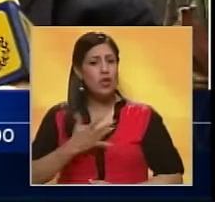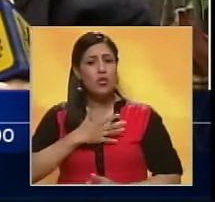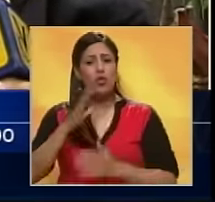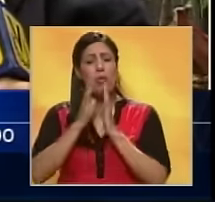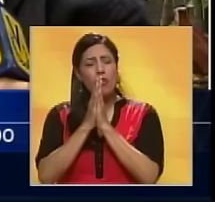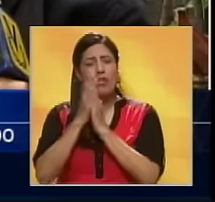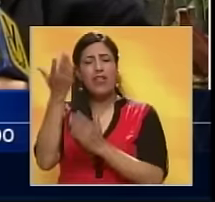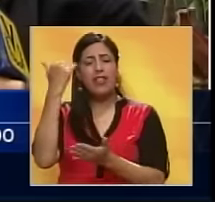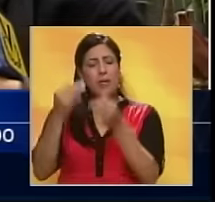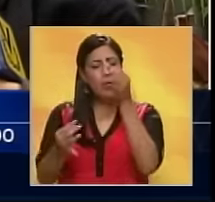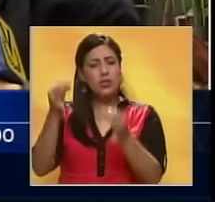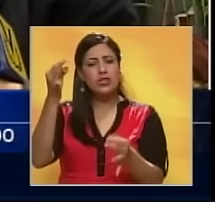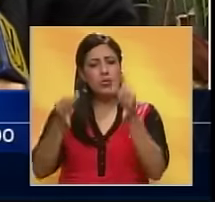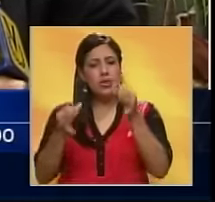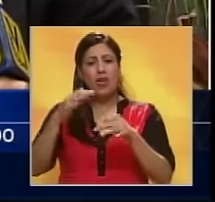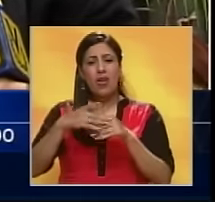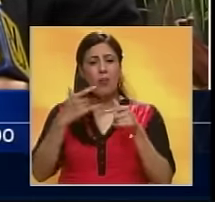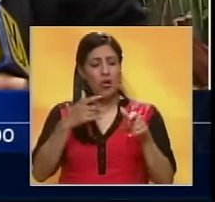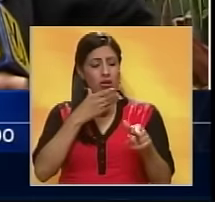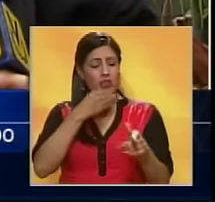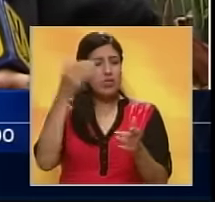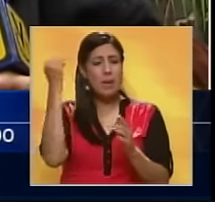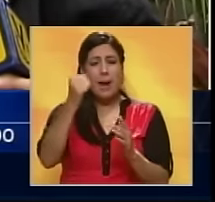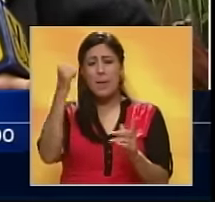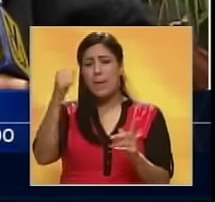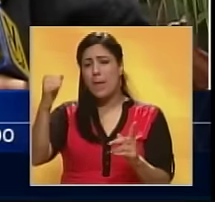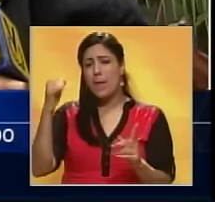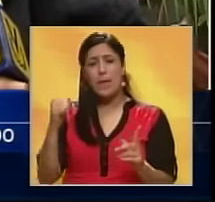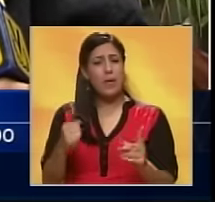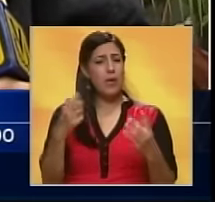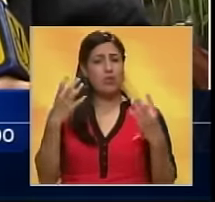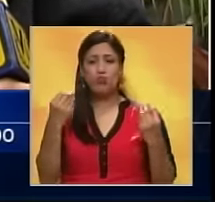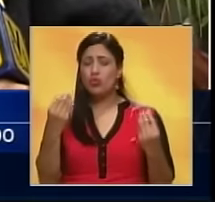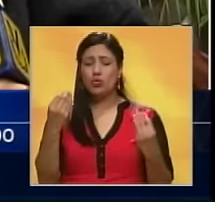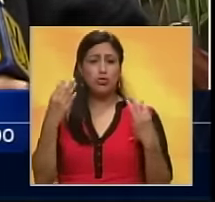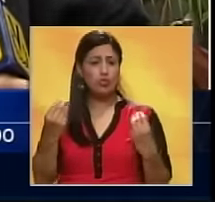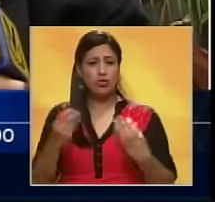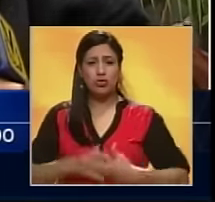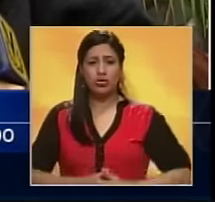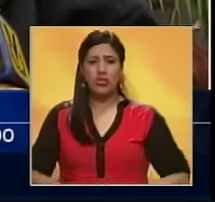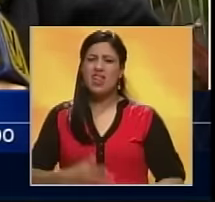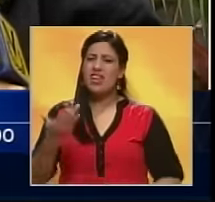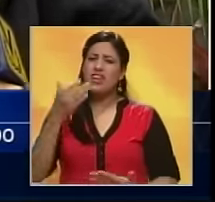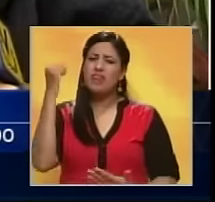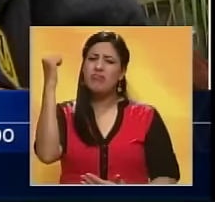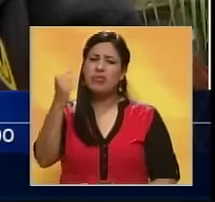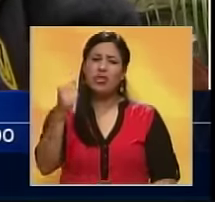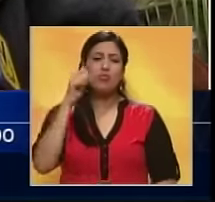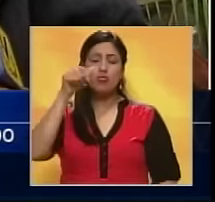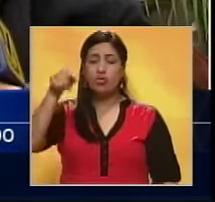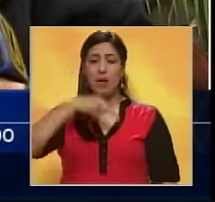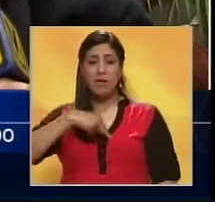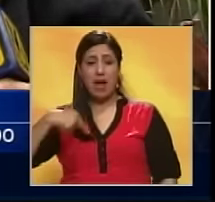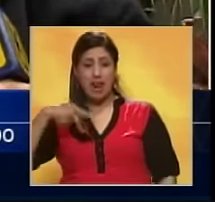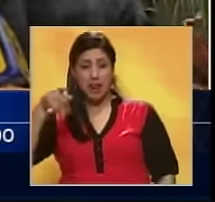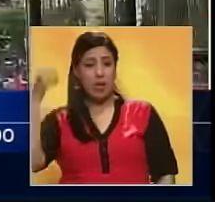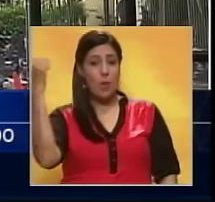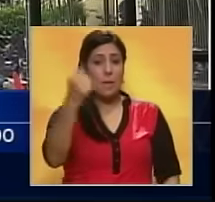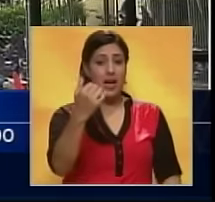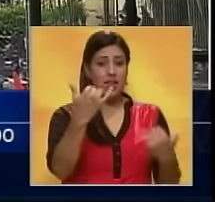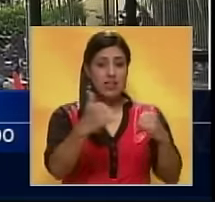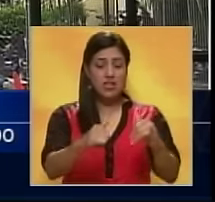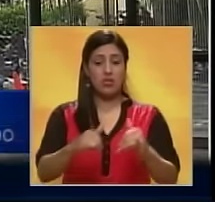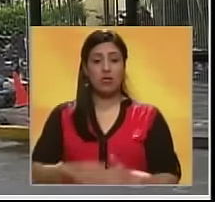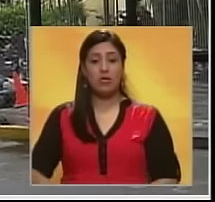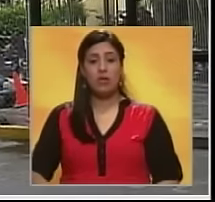pido es justicia, justicia, porque esos muchachos han matado a demasiada gente, demasiada. ¿Qué muchacho? Esos muchachos que mataron a mi hijo. Uno